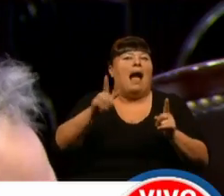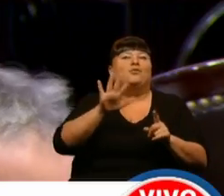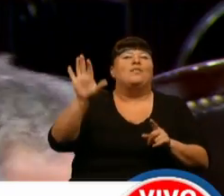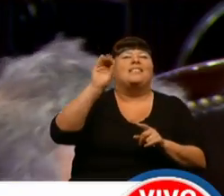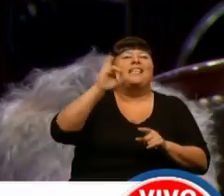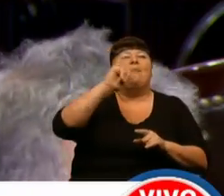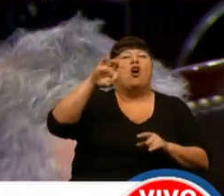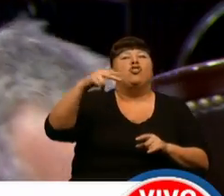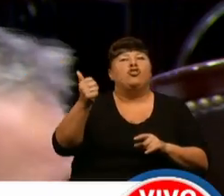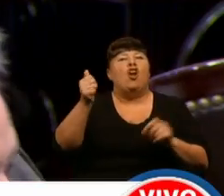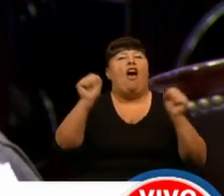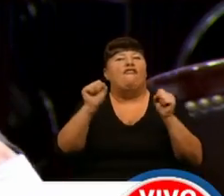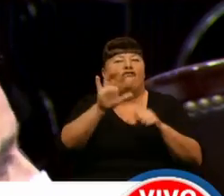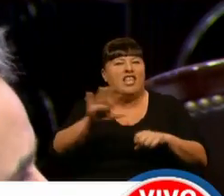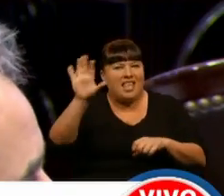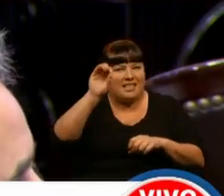y templadas frías